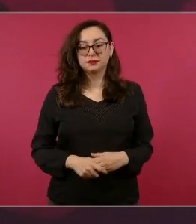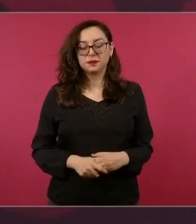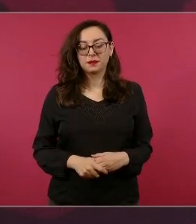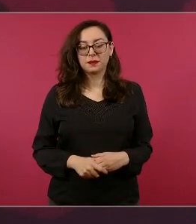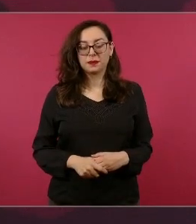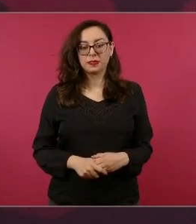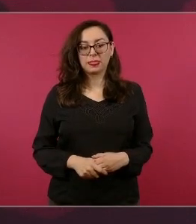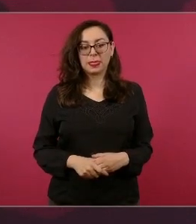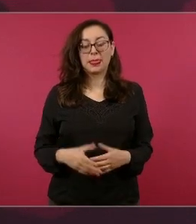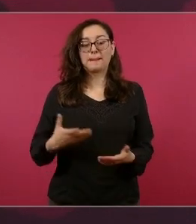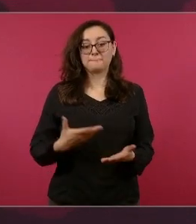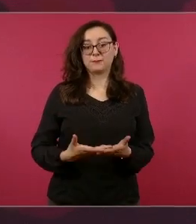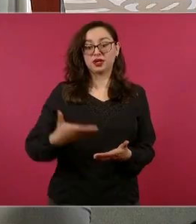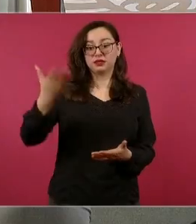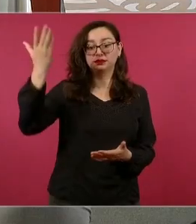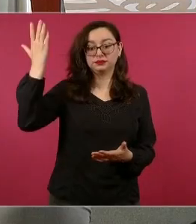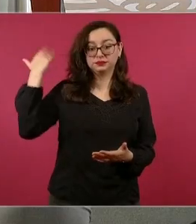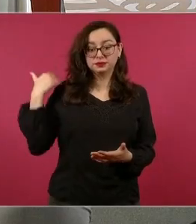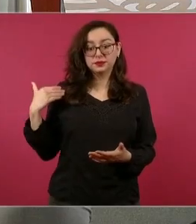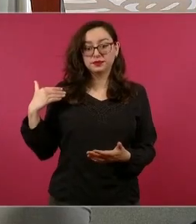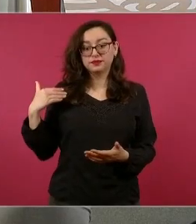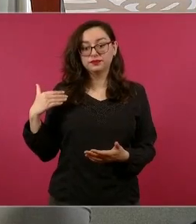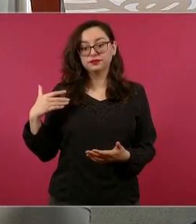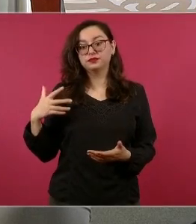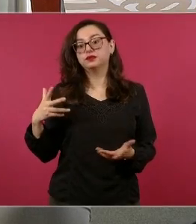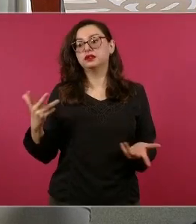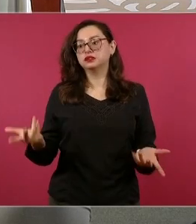gente, que la autoridad.